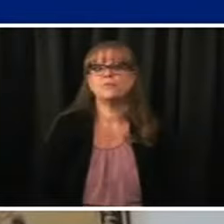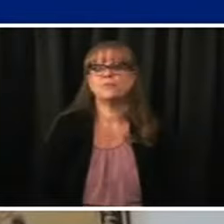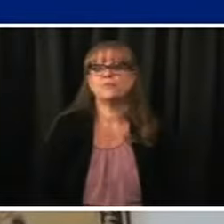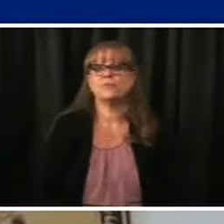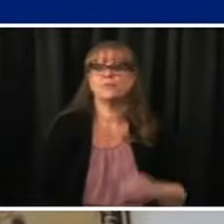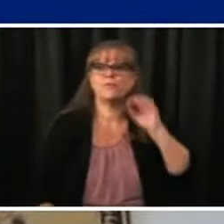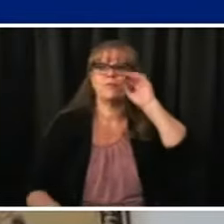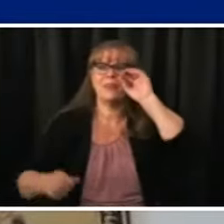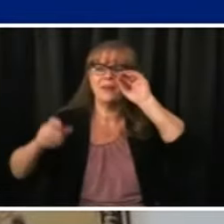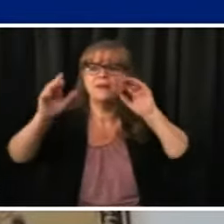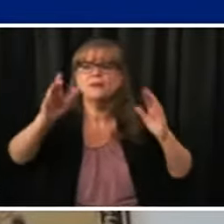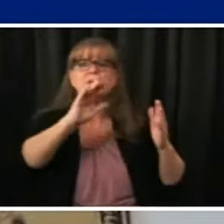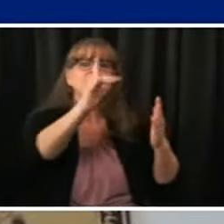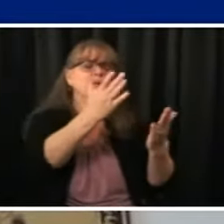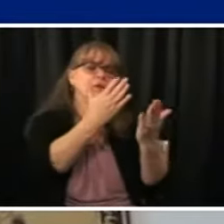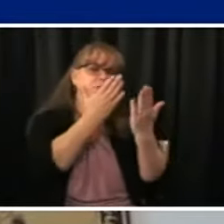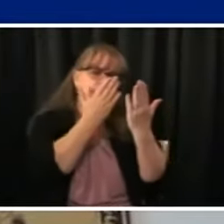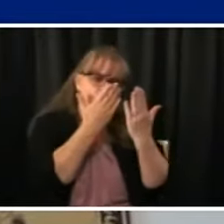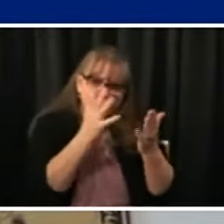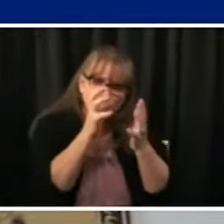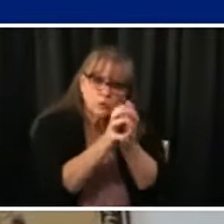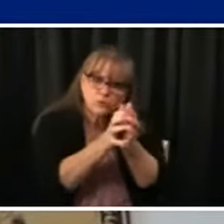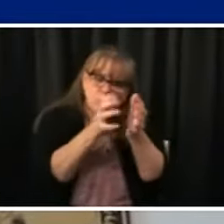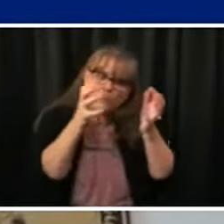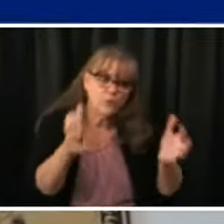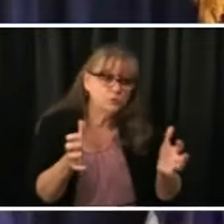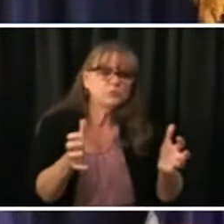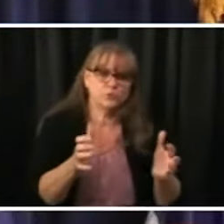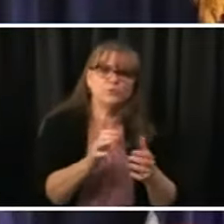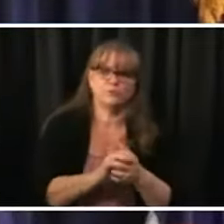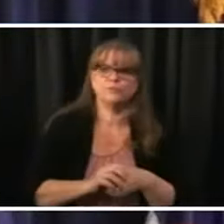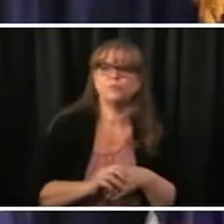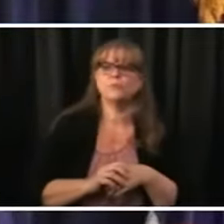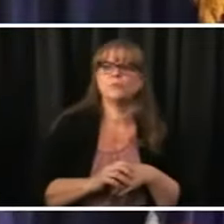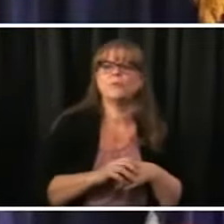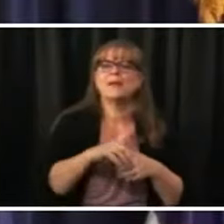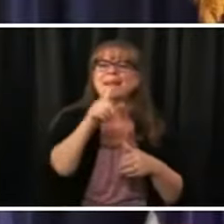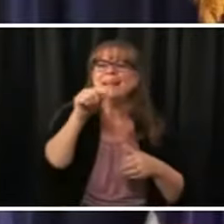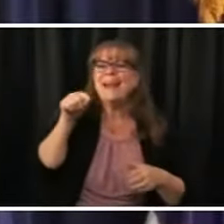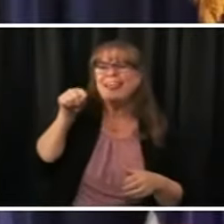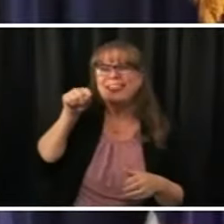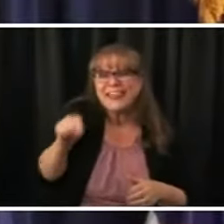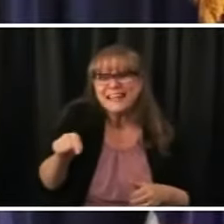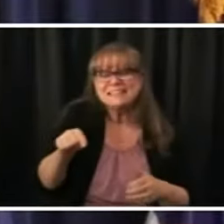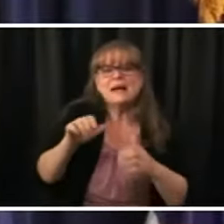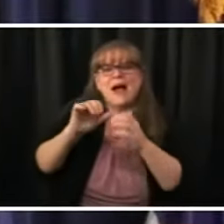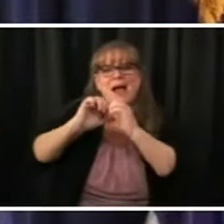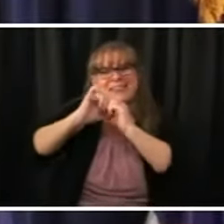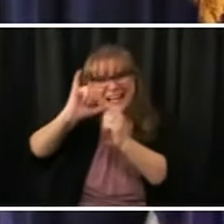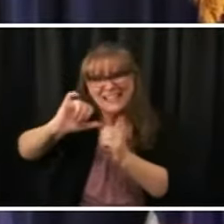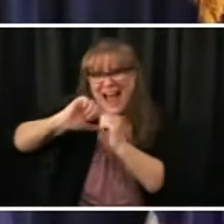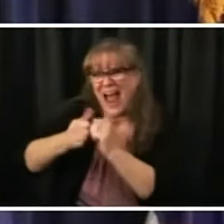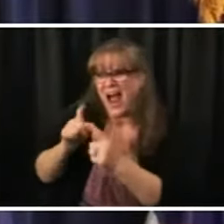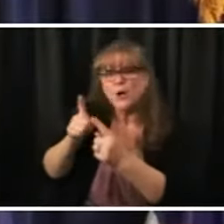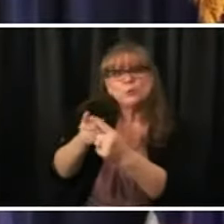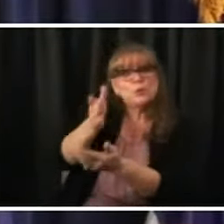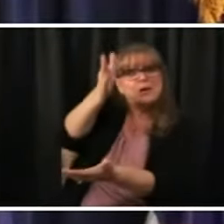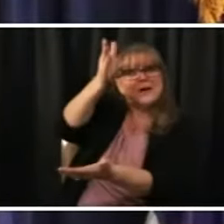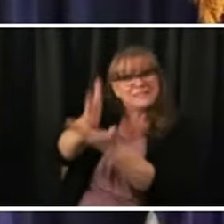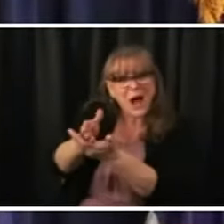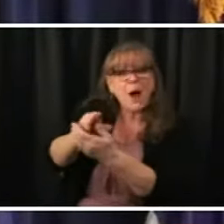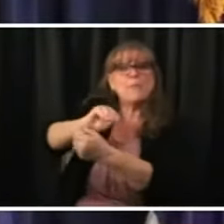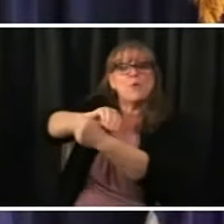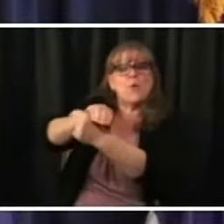you so Gracias. much, Rebecca. Gracias. This is how a pandemic ends. It's one person at a time, one vaccine at a